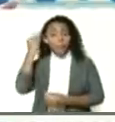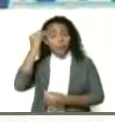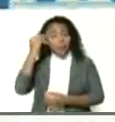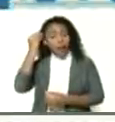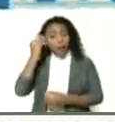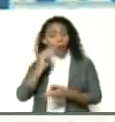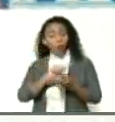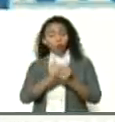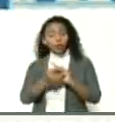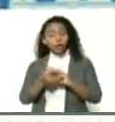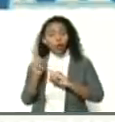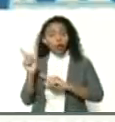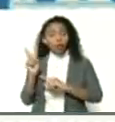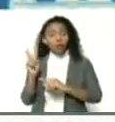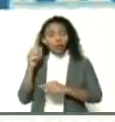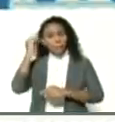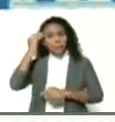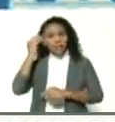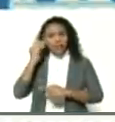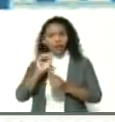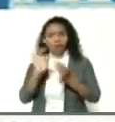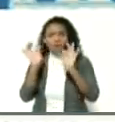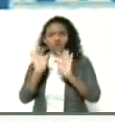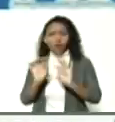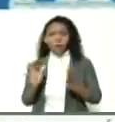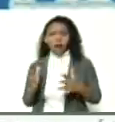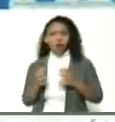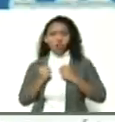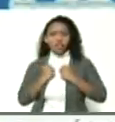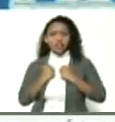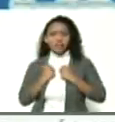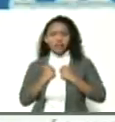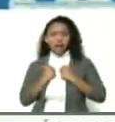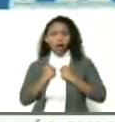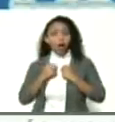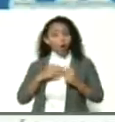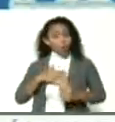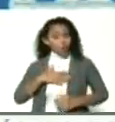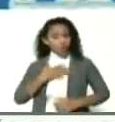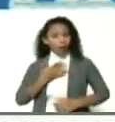contrario, aquellos que piensan que de forma egoísta pueden